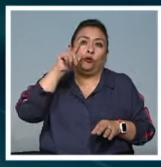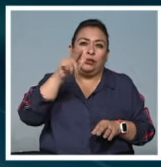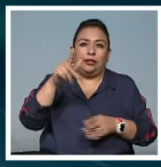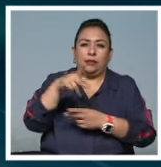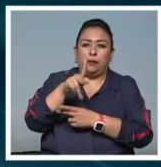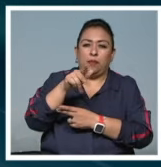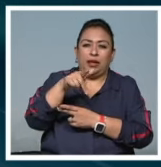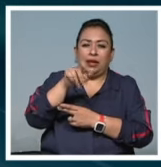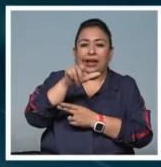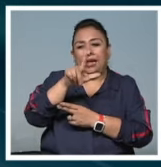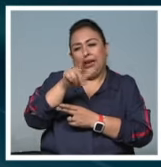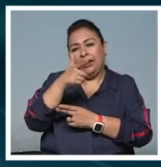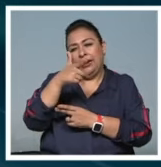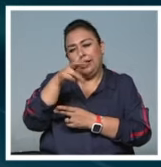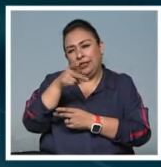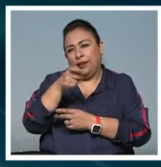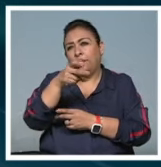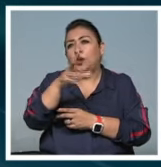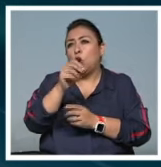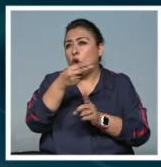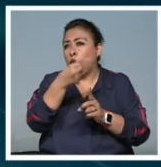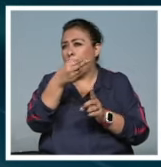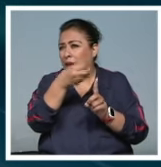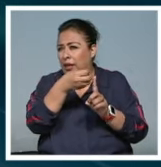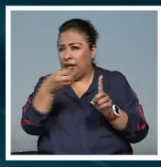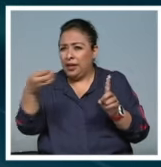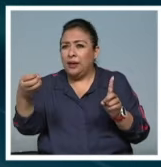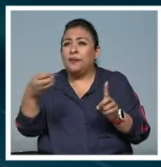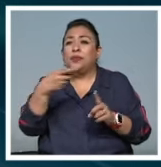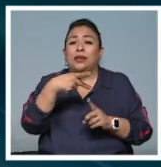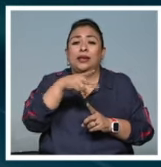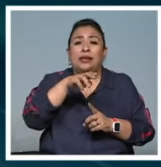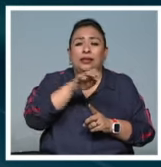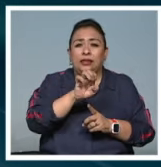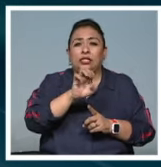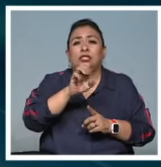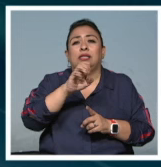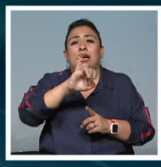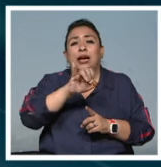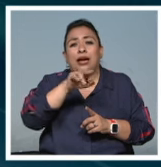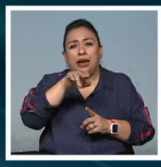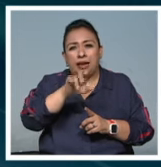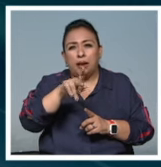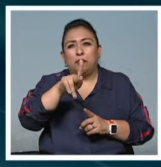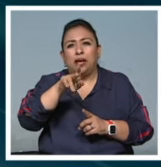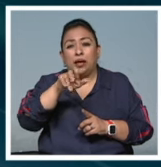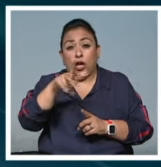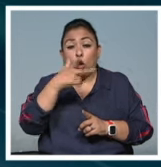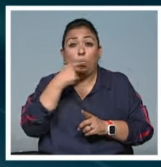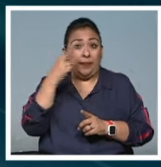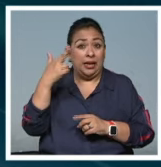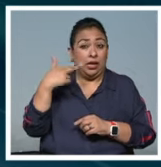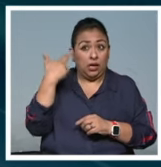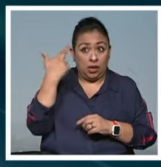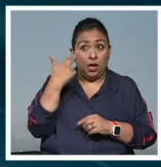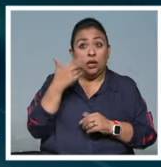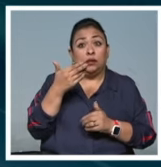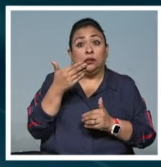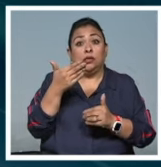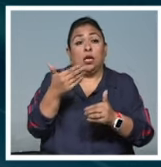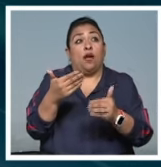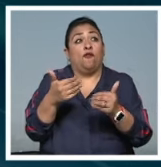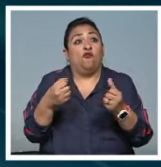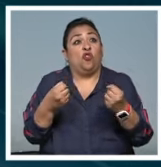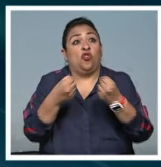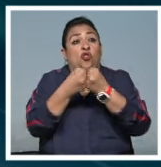el Grande, o con su nombre completo Kinish Hanaf Pakal, fue un soberano que logró extender las